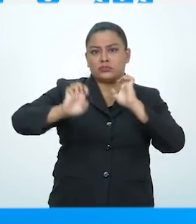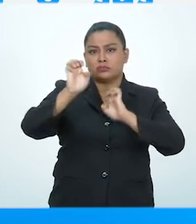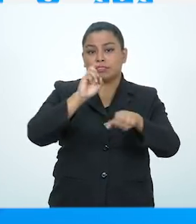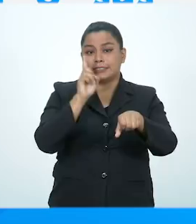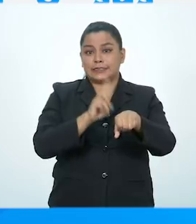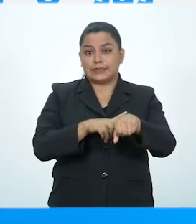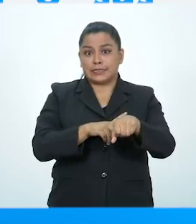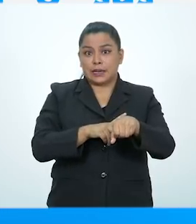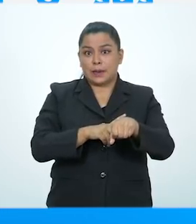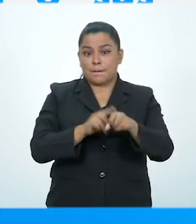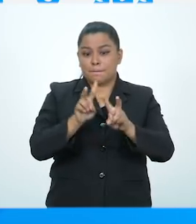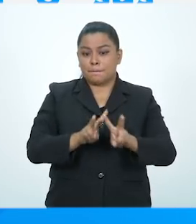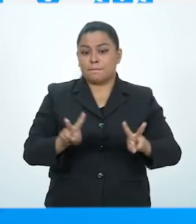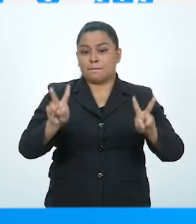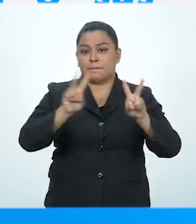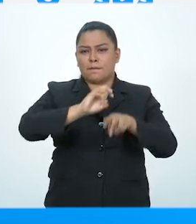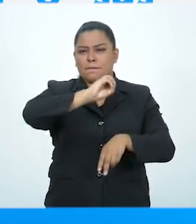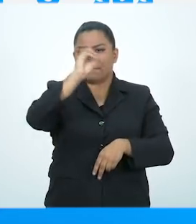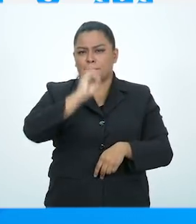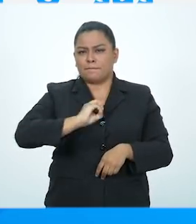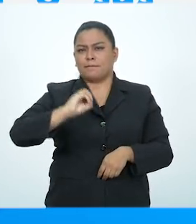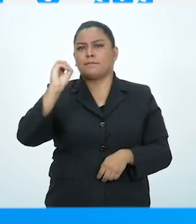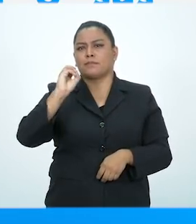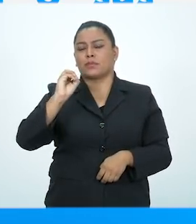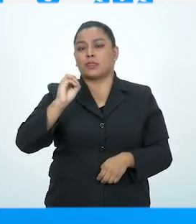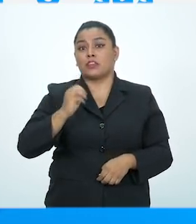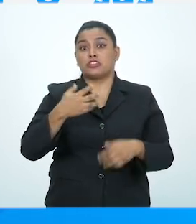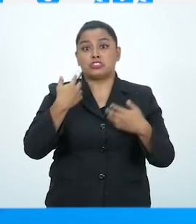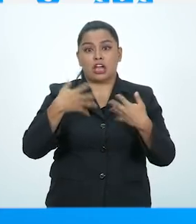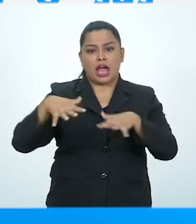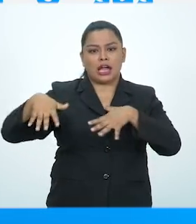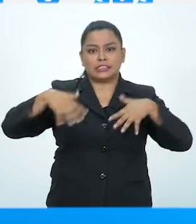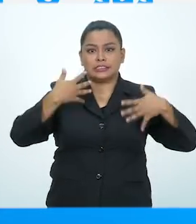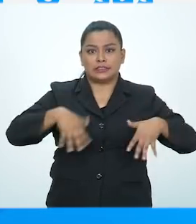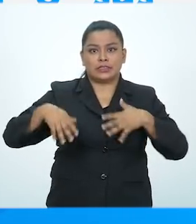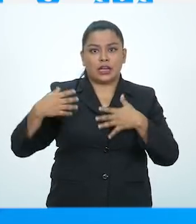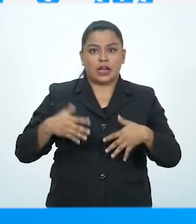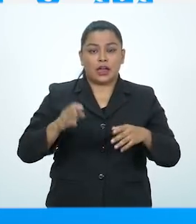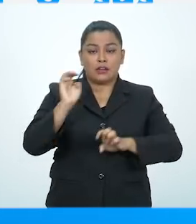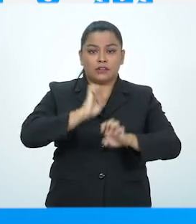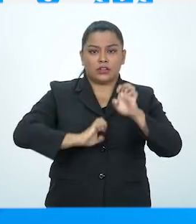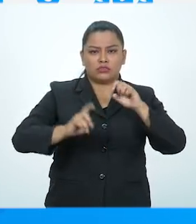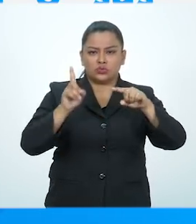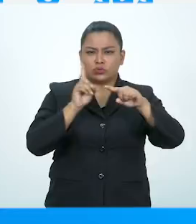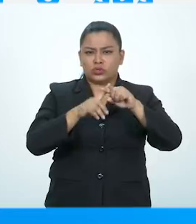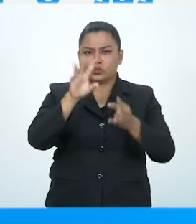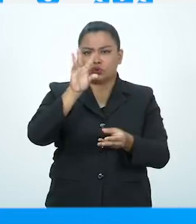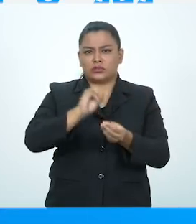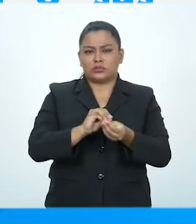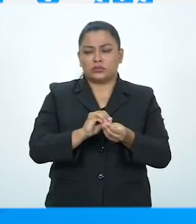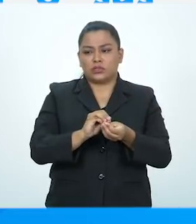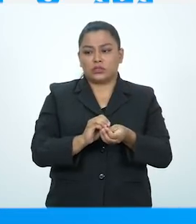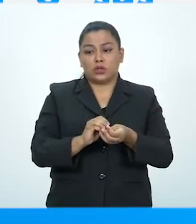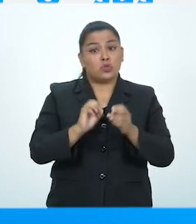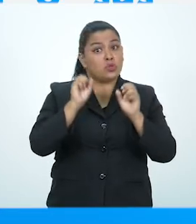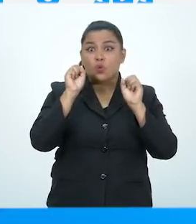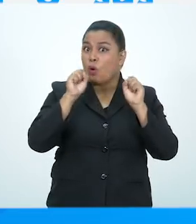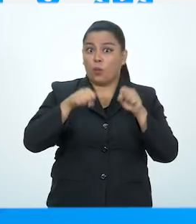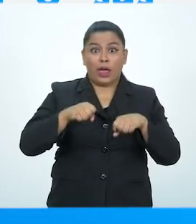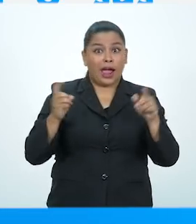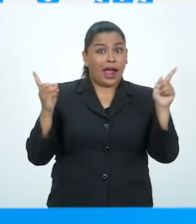evaluación, los tiempos y valores porcentuales asignados a las actividades de evaluación sumativa, no se podrán